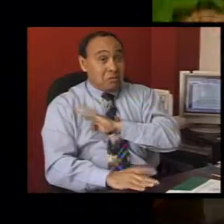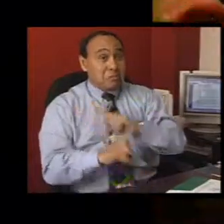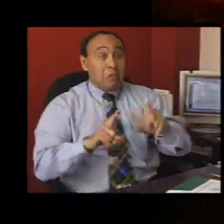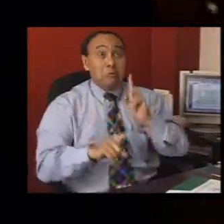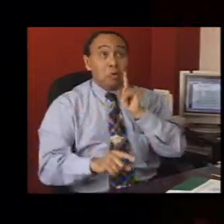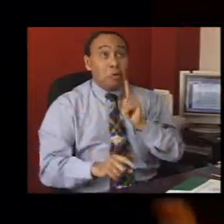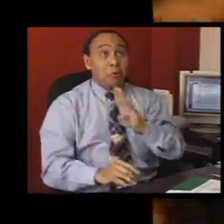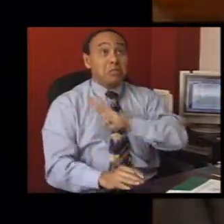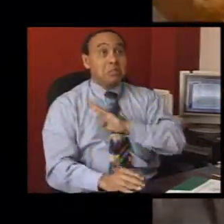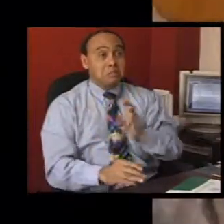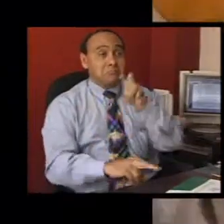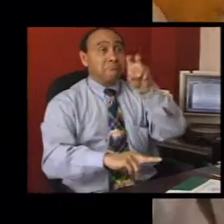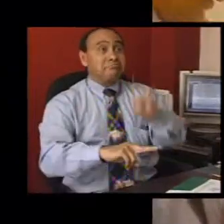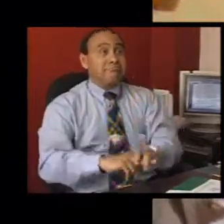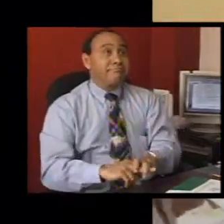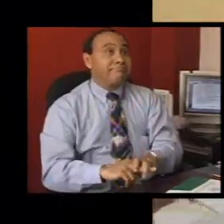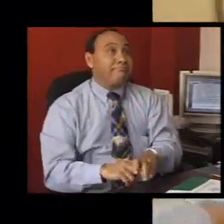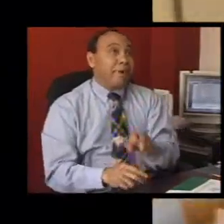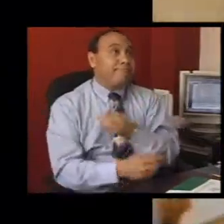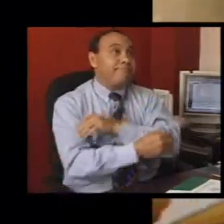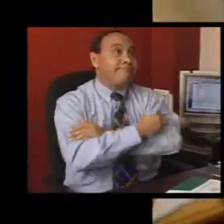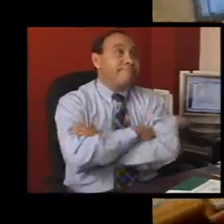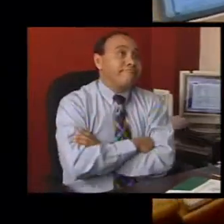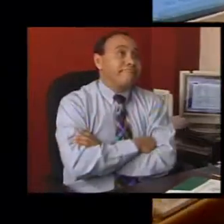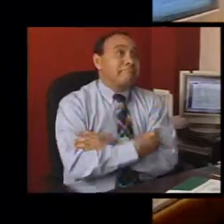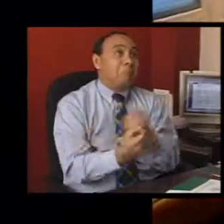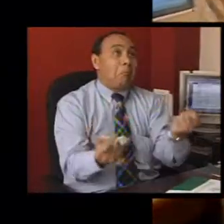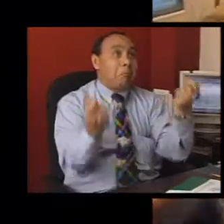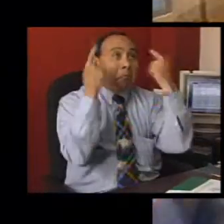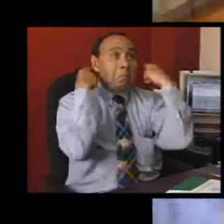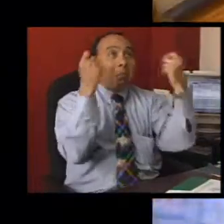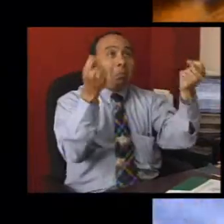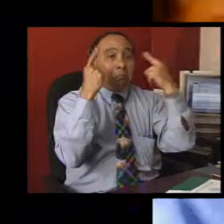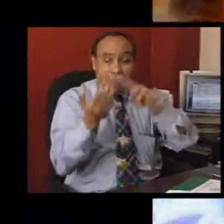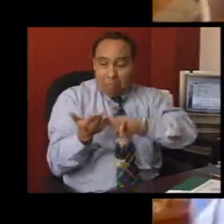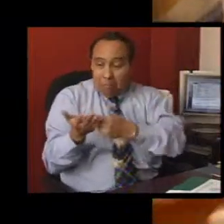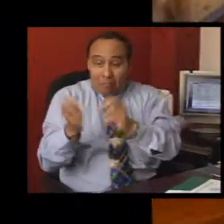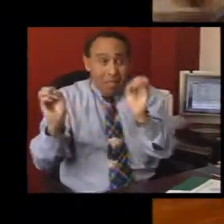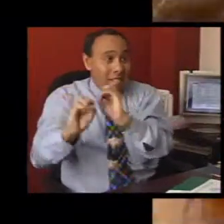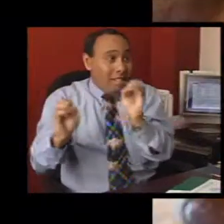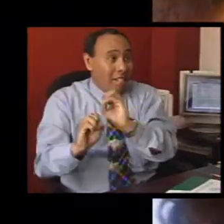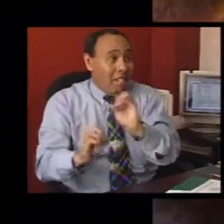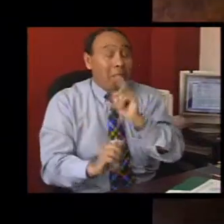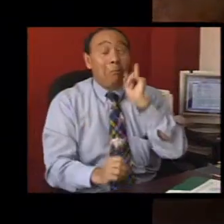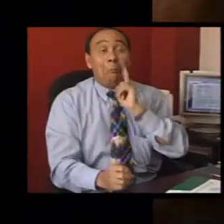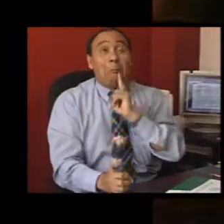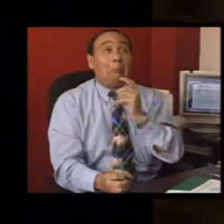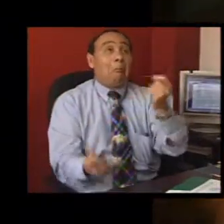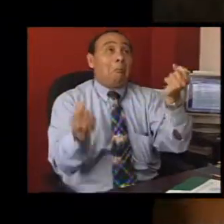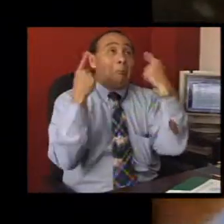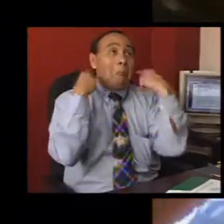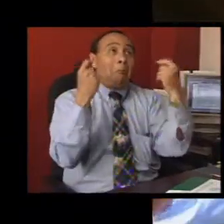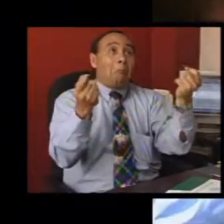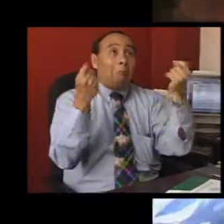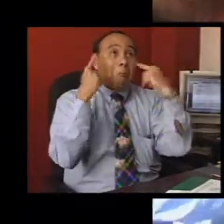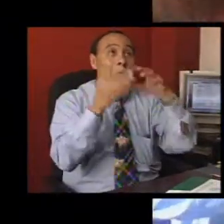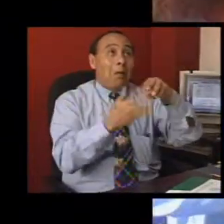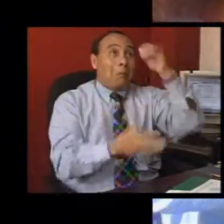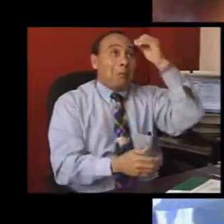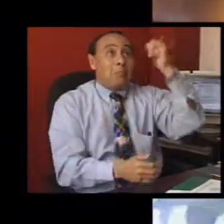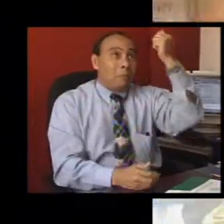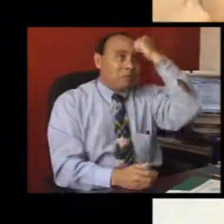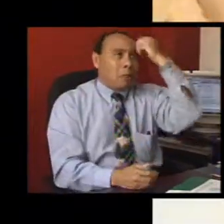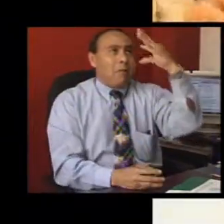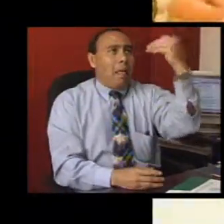universidad porque el problema antes era que llegaba una persona a la secundaria se sentaba en el salón de clases y lo que el profesor decía no lo